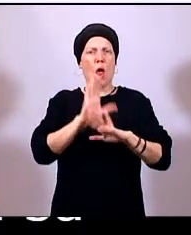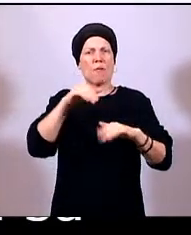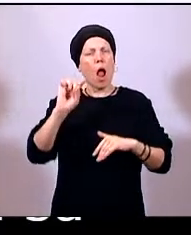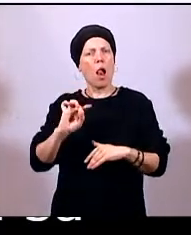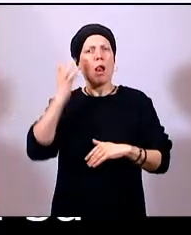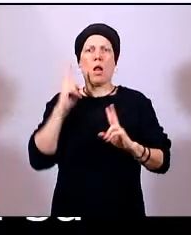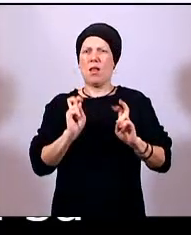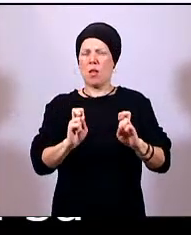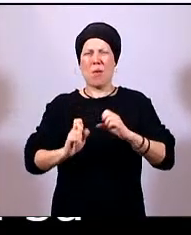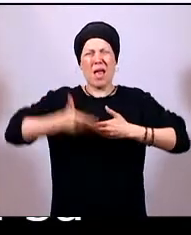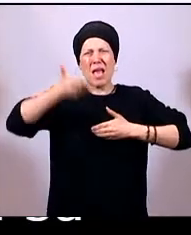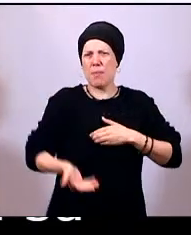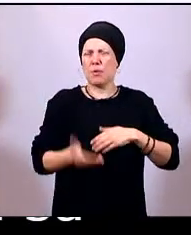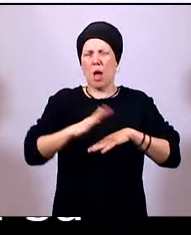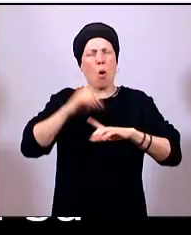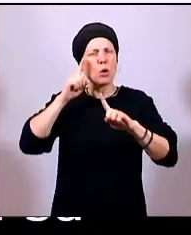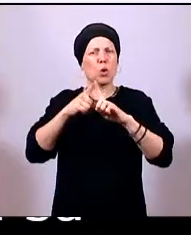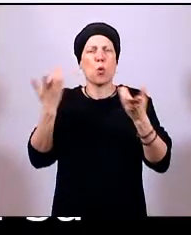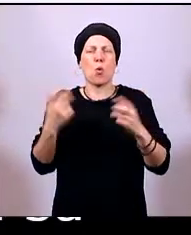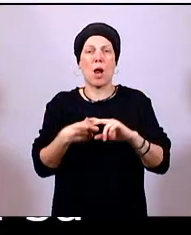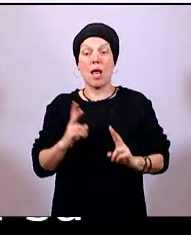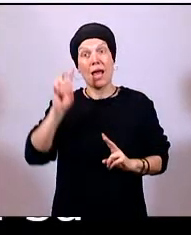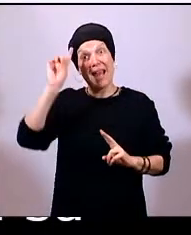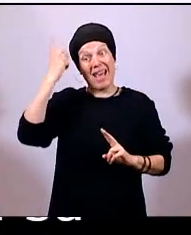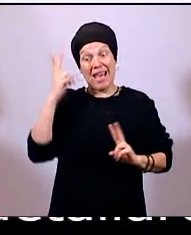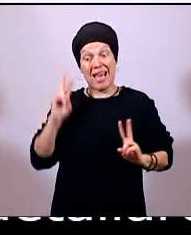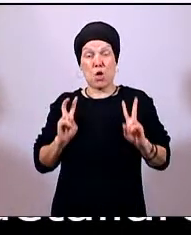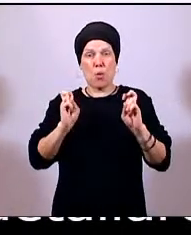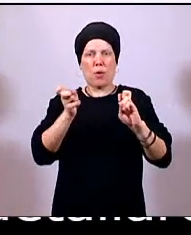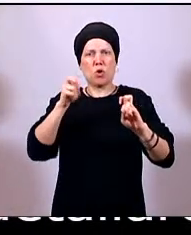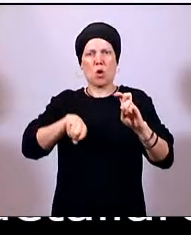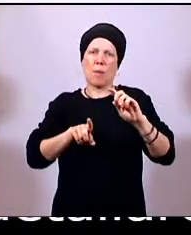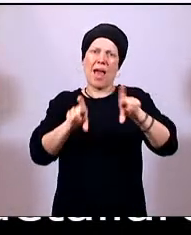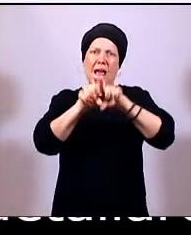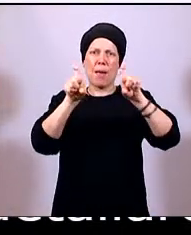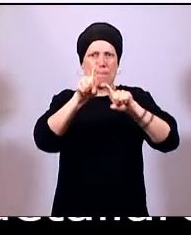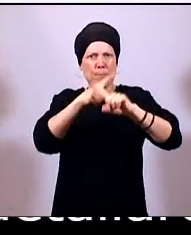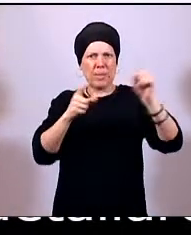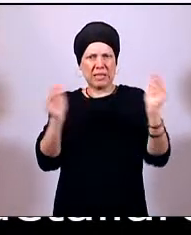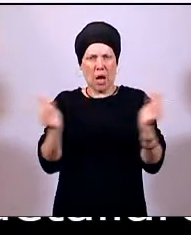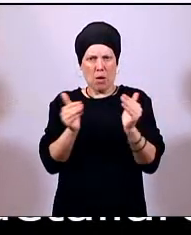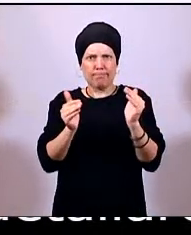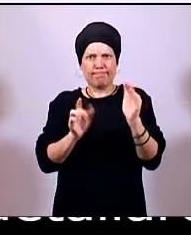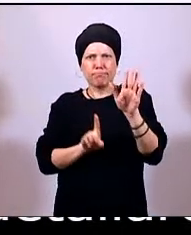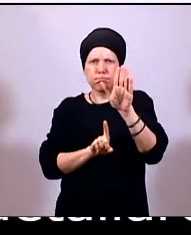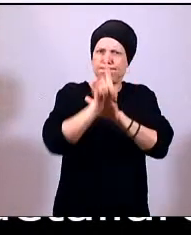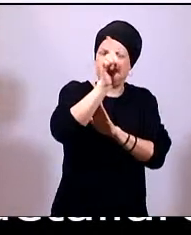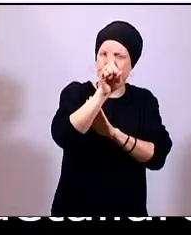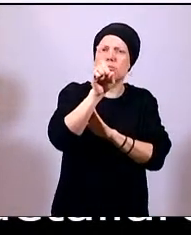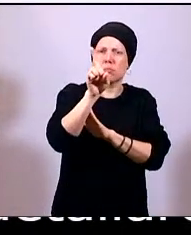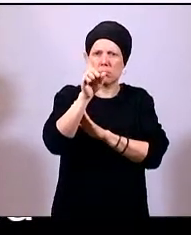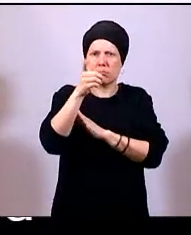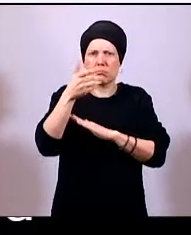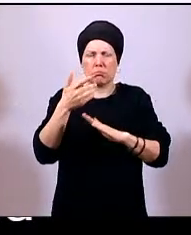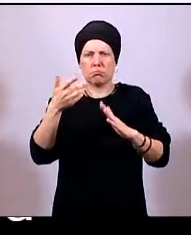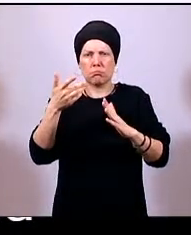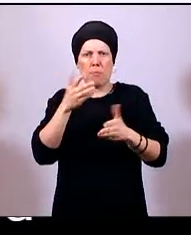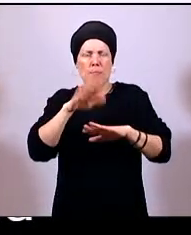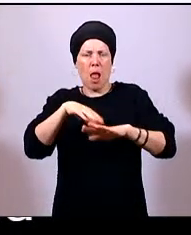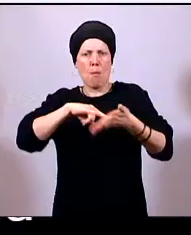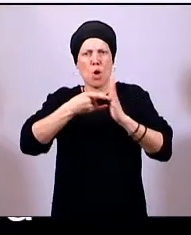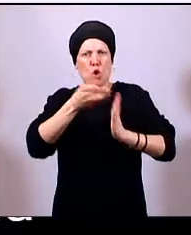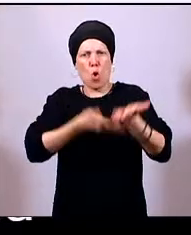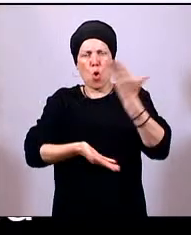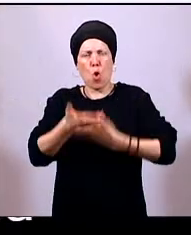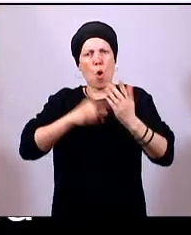iniciativa clave para impulsar la innovación y el crecimiento de nuestras pymes a través de proyectos colaborativos para la creación